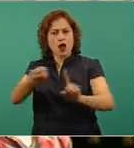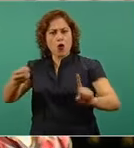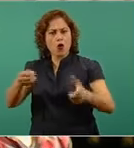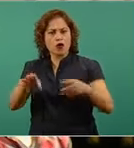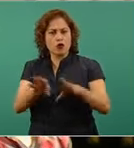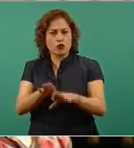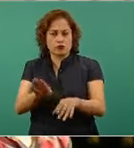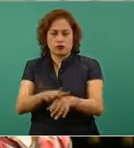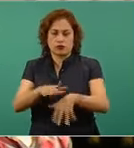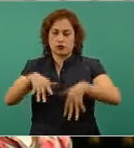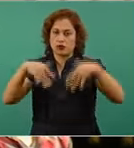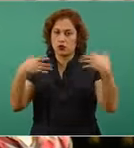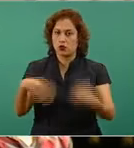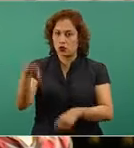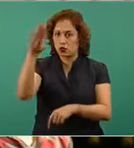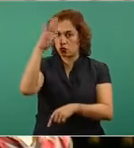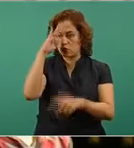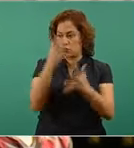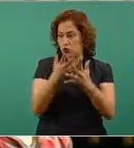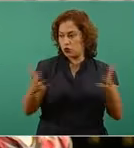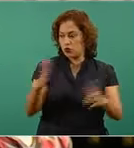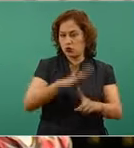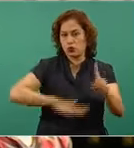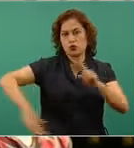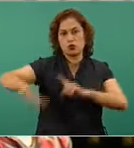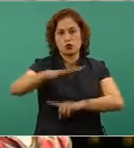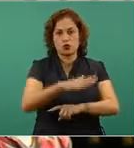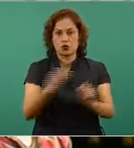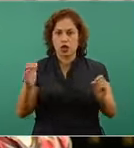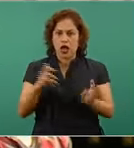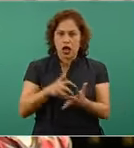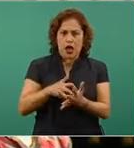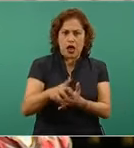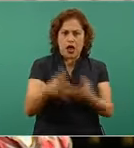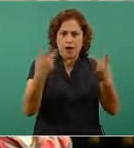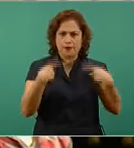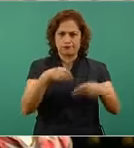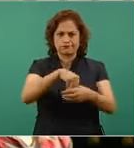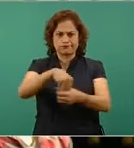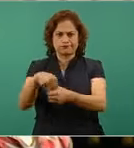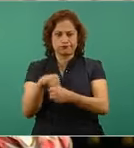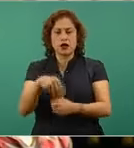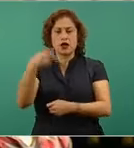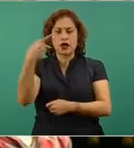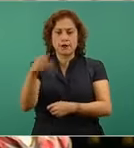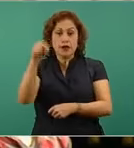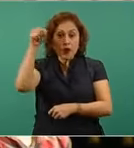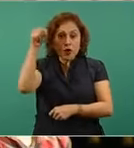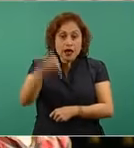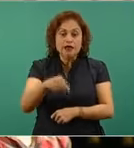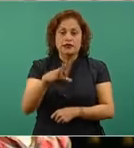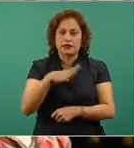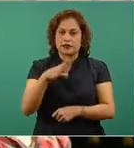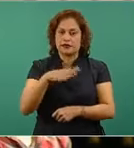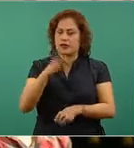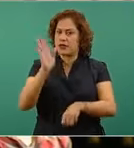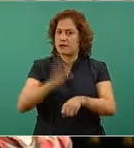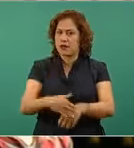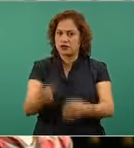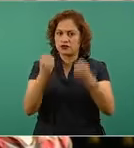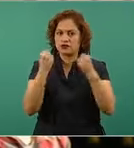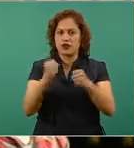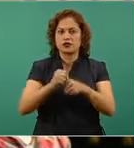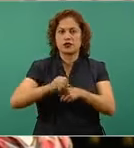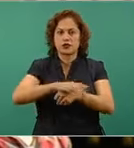las alcaldías más pobladas, pero también es la que tiene el más alto índice de COVID, y el caso de